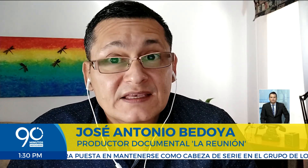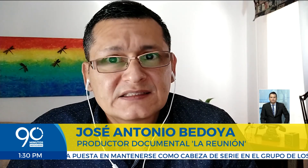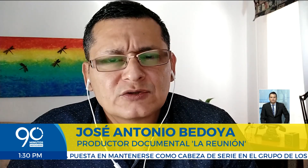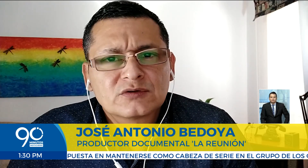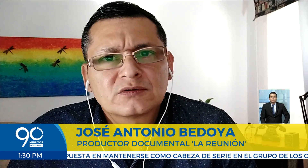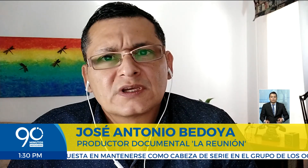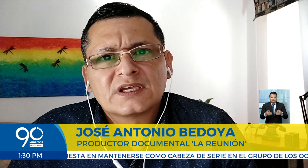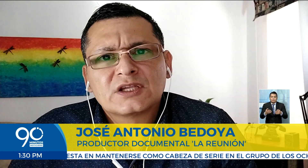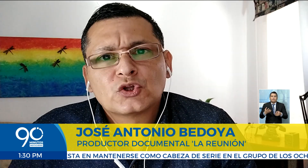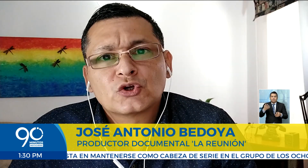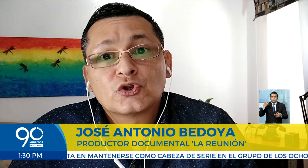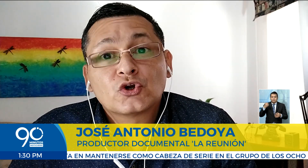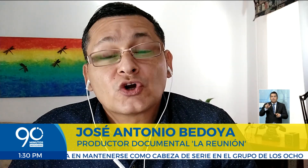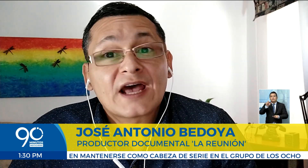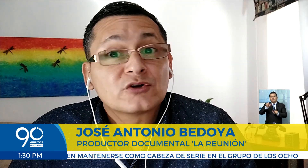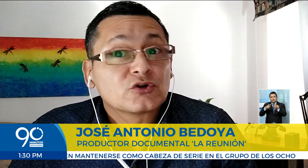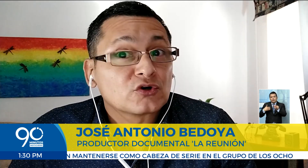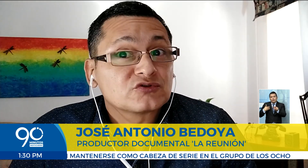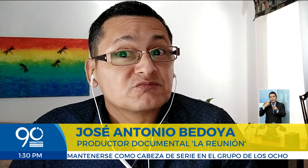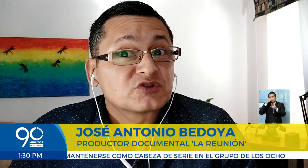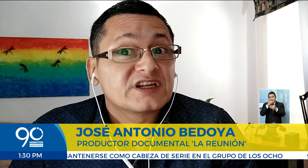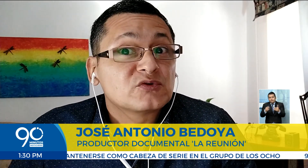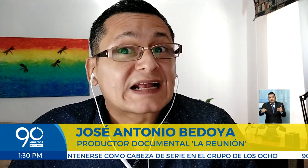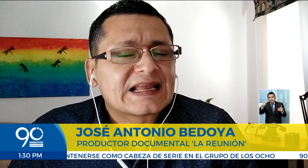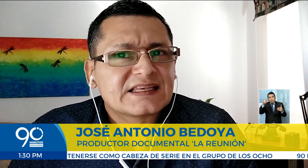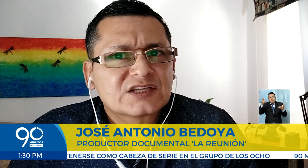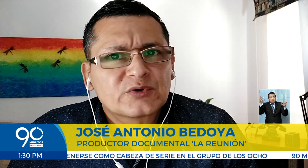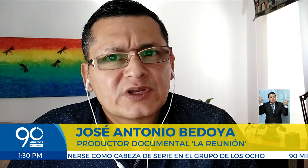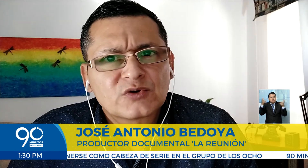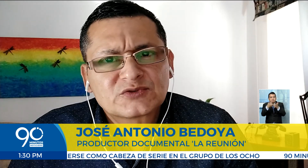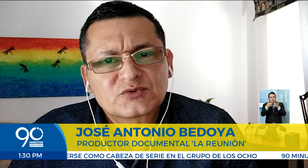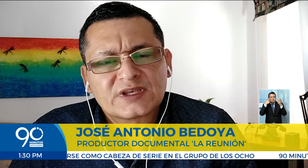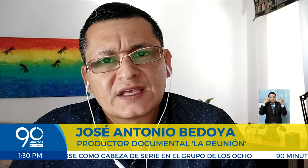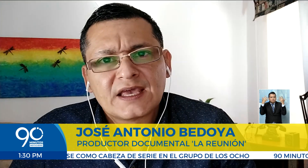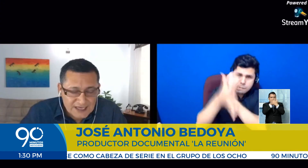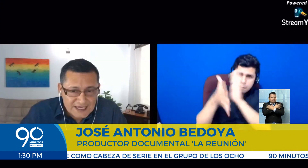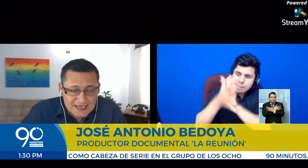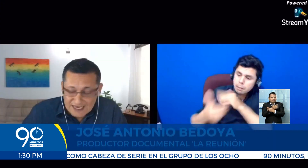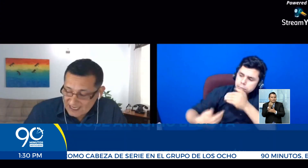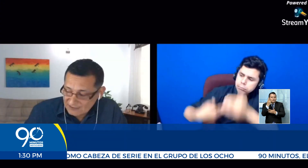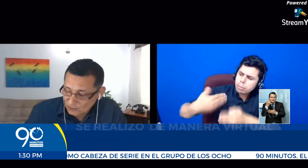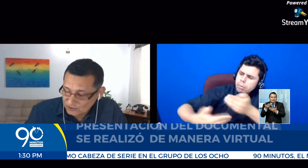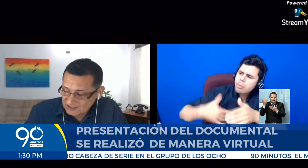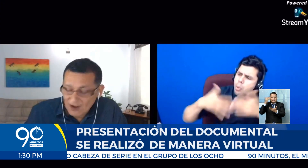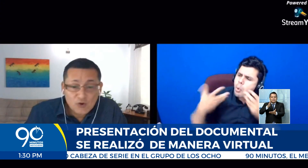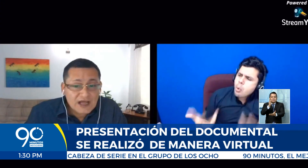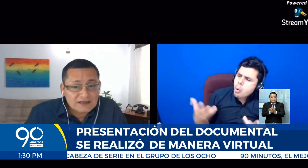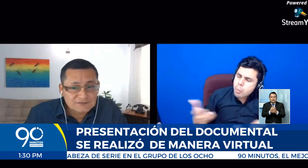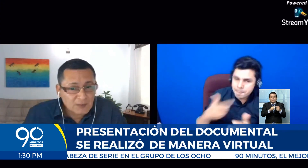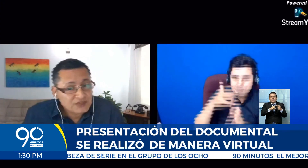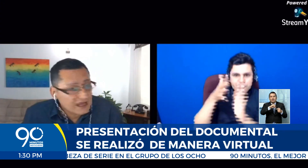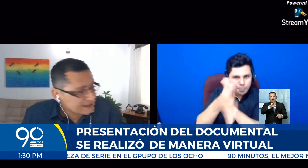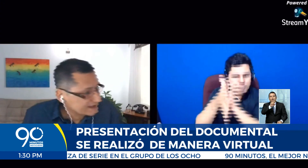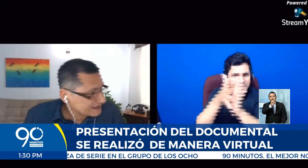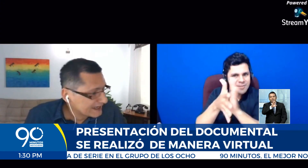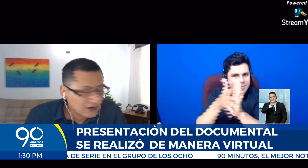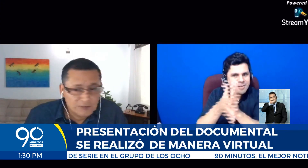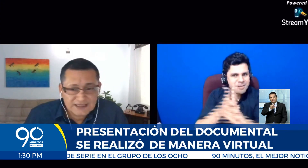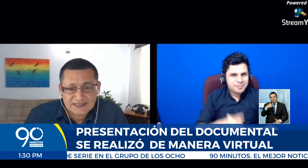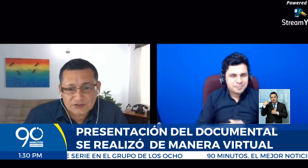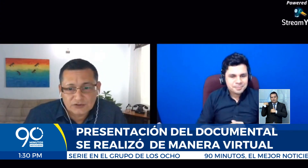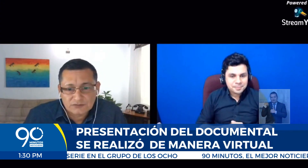era muy pequeña sino no lograron o no tienen una claridad sobre lo que sucede jose antonio bedoya productor del documental